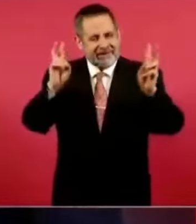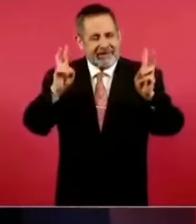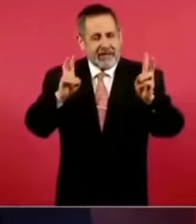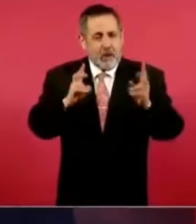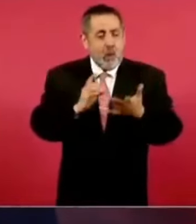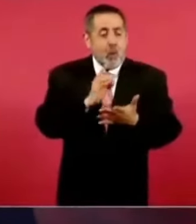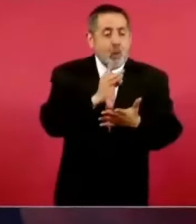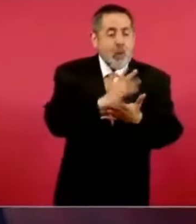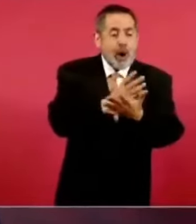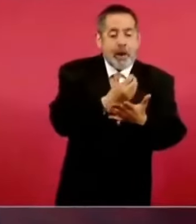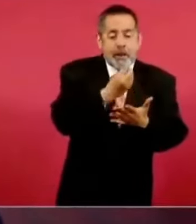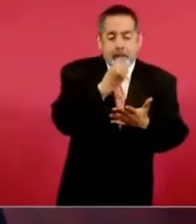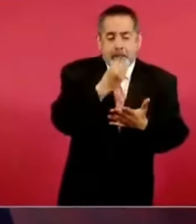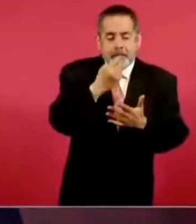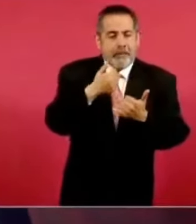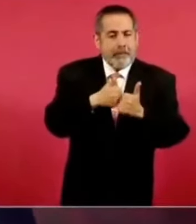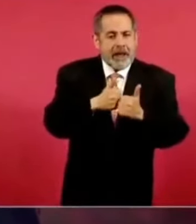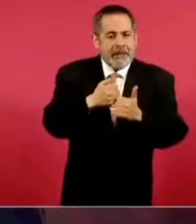sino